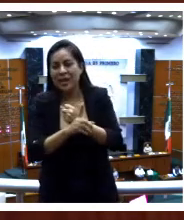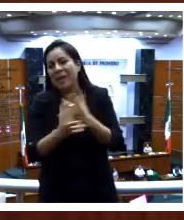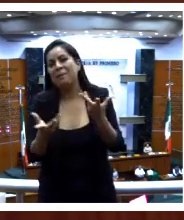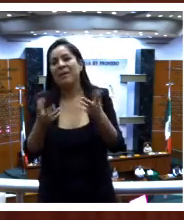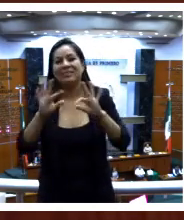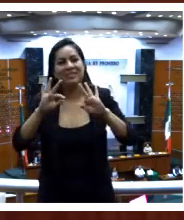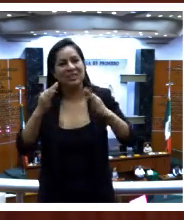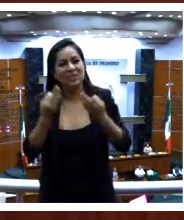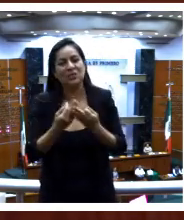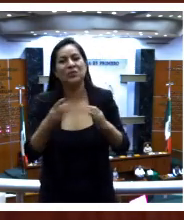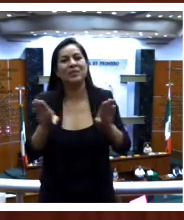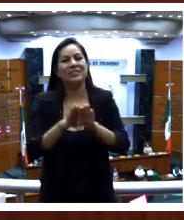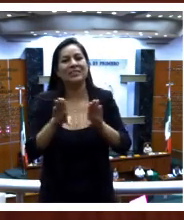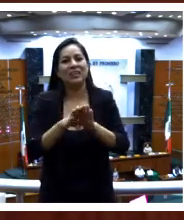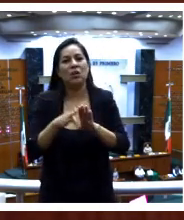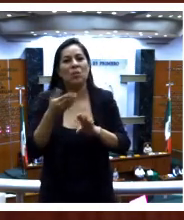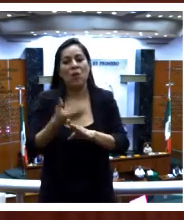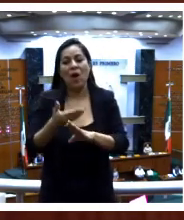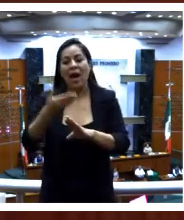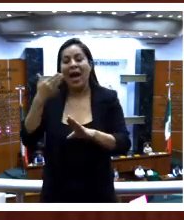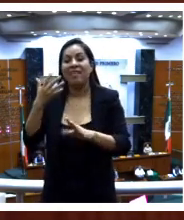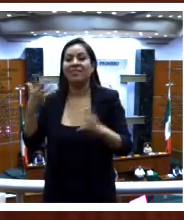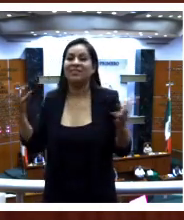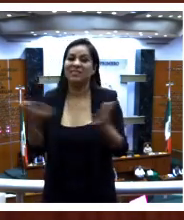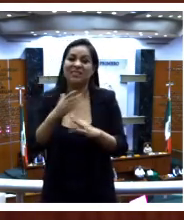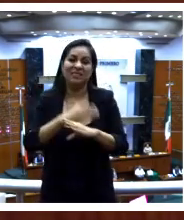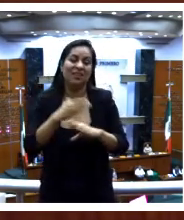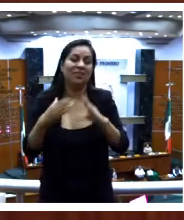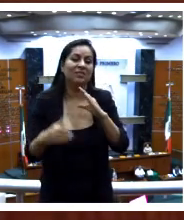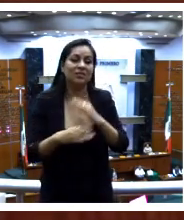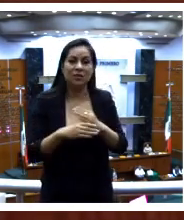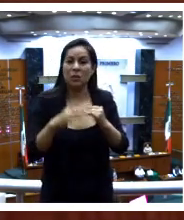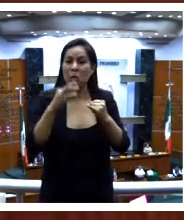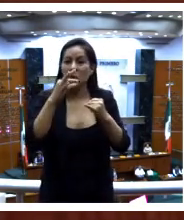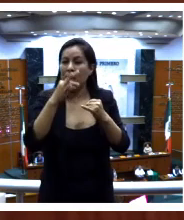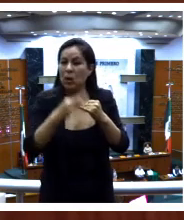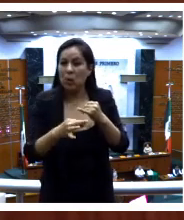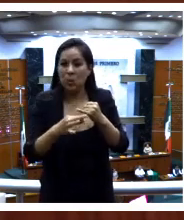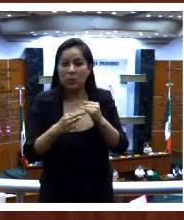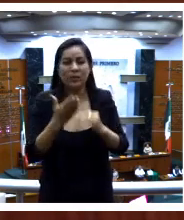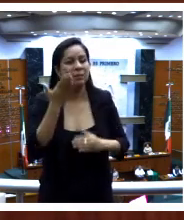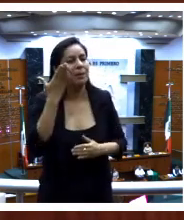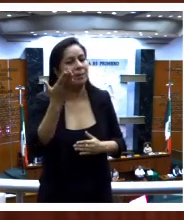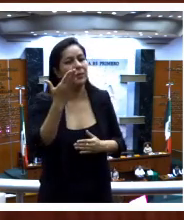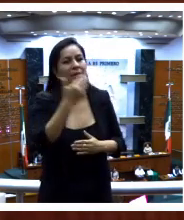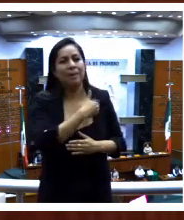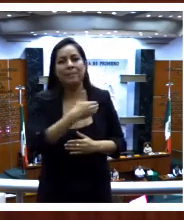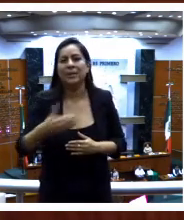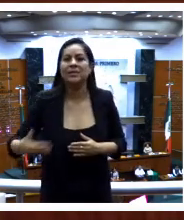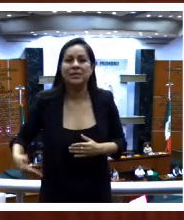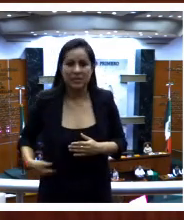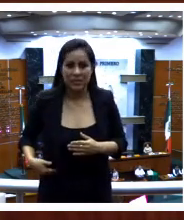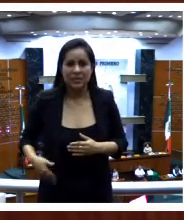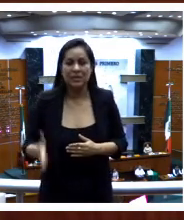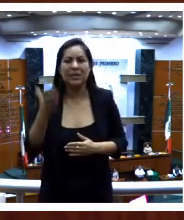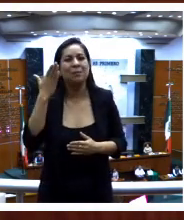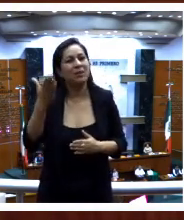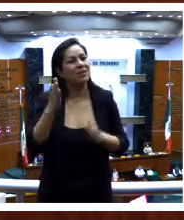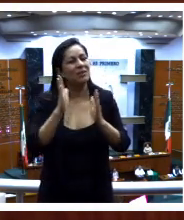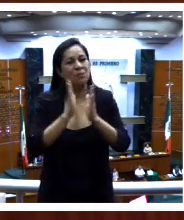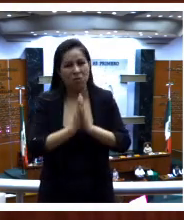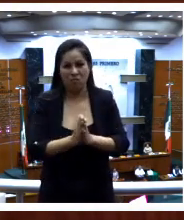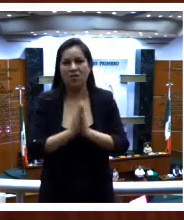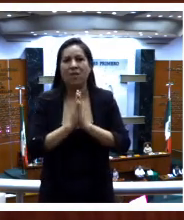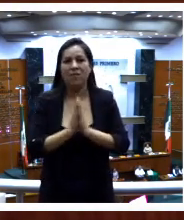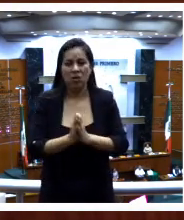las formas de cómo se hacían antes las cosas. Y una última petición, Presidenta, pedirle que por